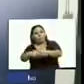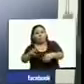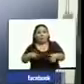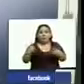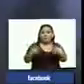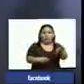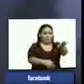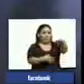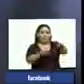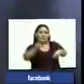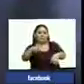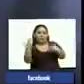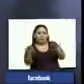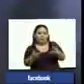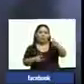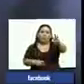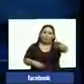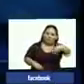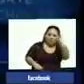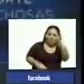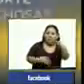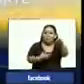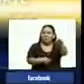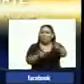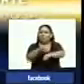tercera orden de captura contra Mauricio Funes.